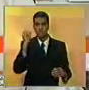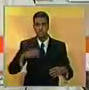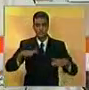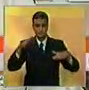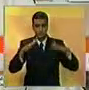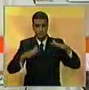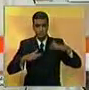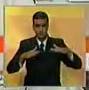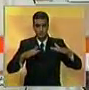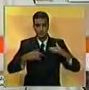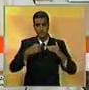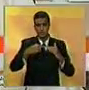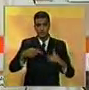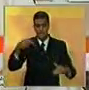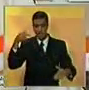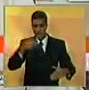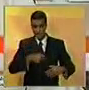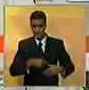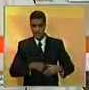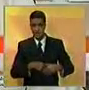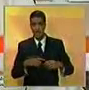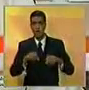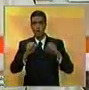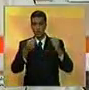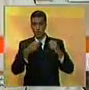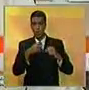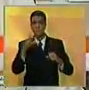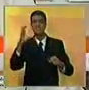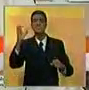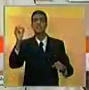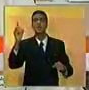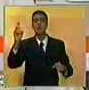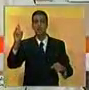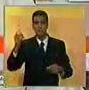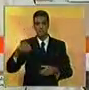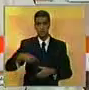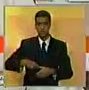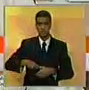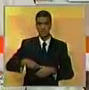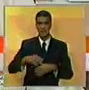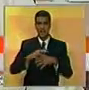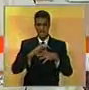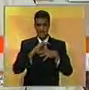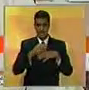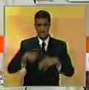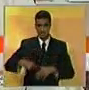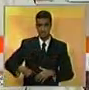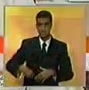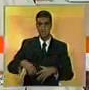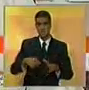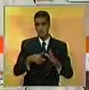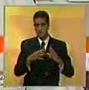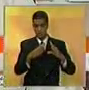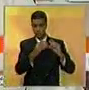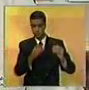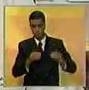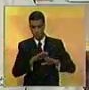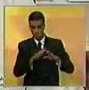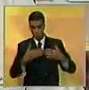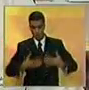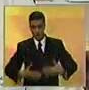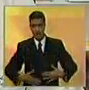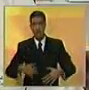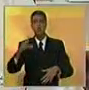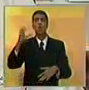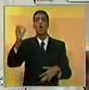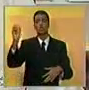frecuencia tal que atacan o rompen la célula adiposa sin interferir mayormente con el resto del tejido